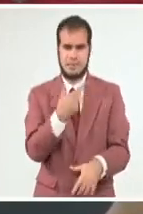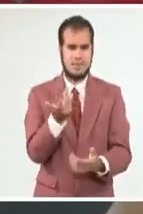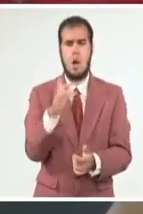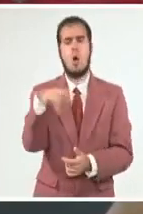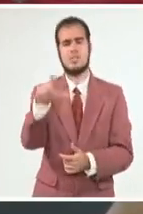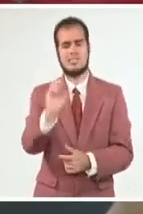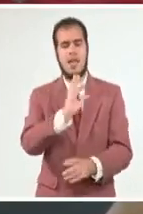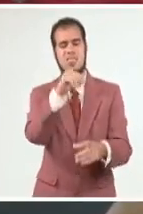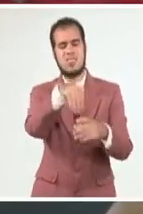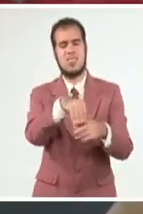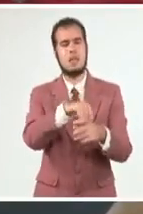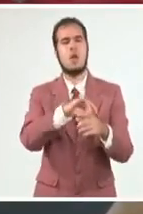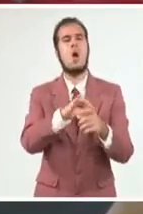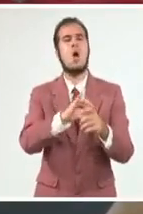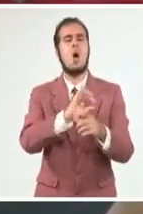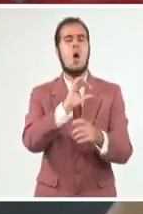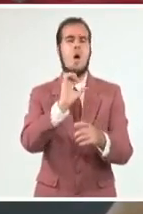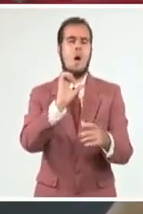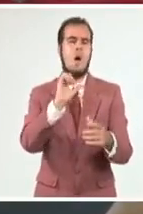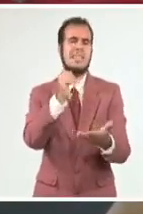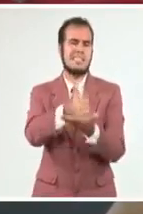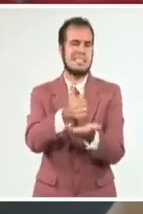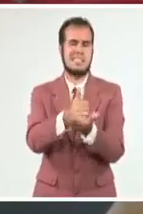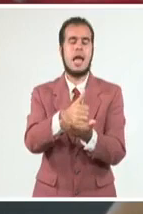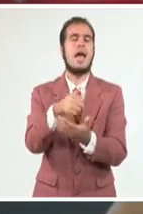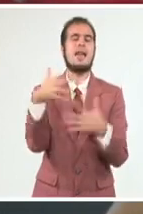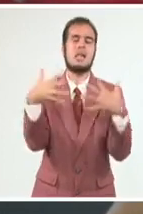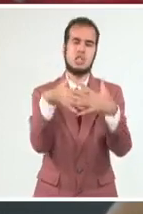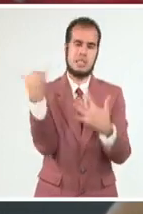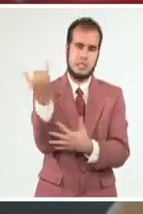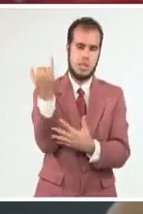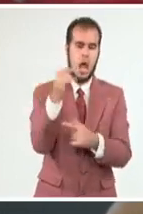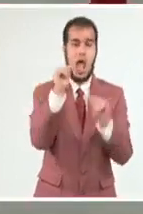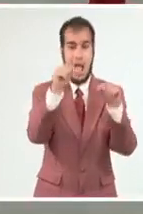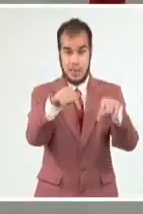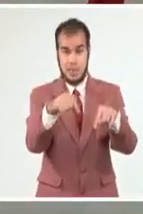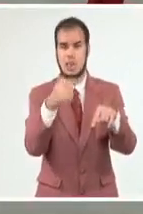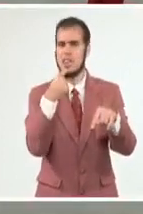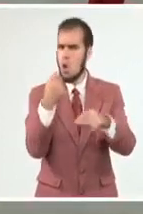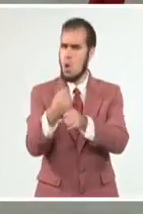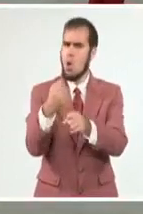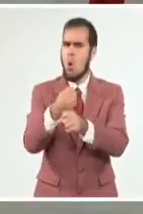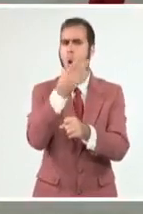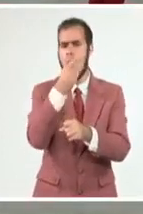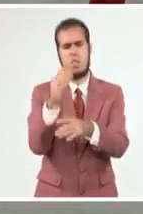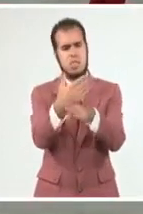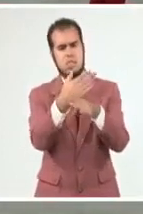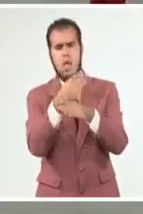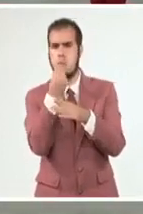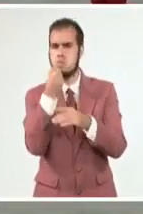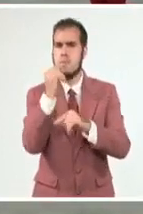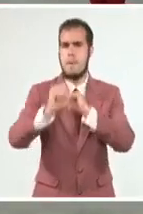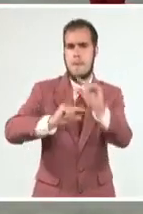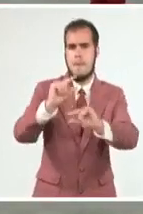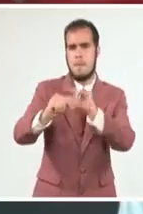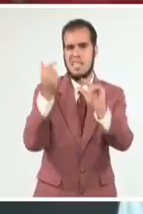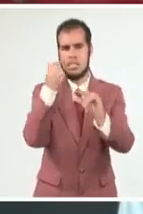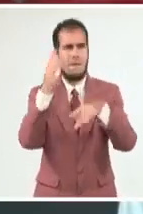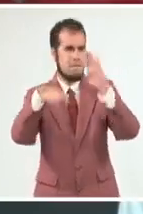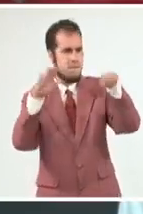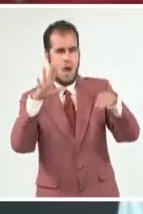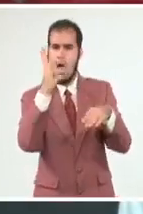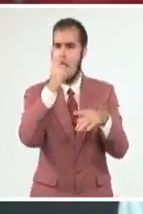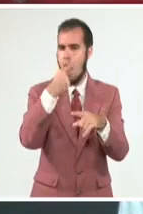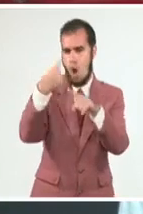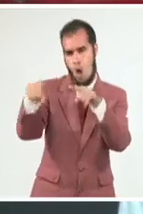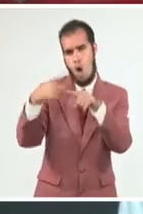Superior de Relaciones Internacionales Raúl Roa, abordó el quehacer de los jóvenes que hoy contribuyen a la reanimación de los barrios sabaneros.